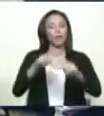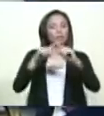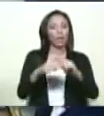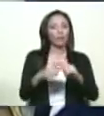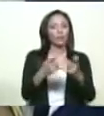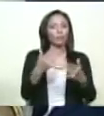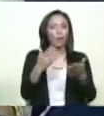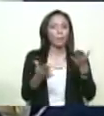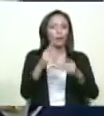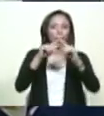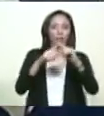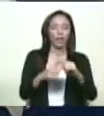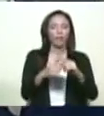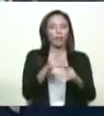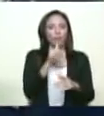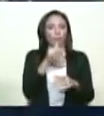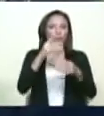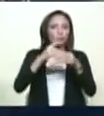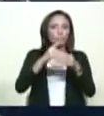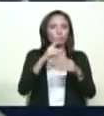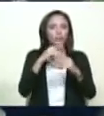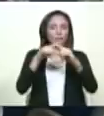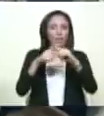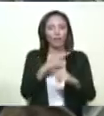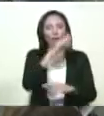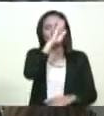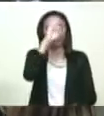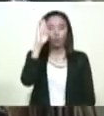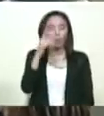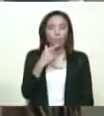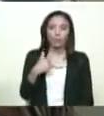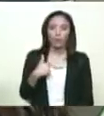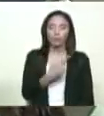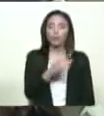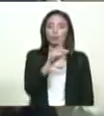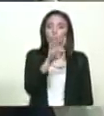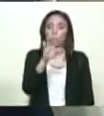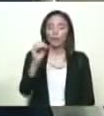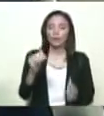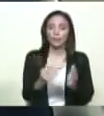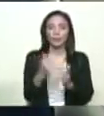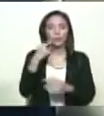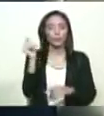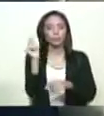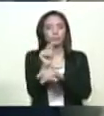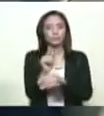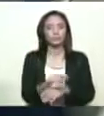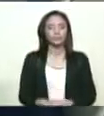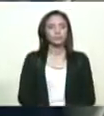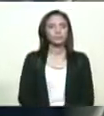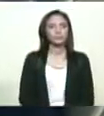entonces se fue dato me lo dijo diosdado cabello rondón lo acusó